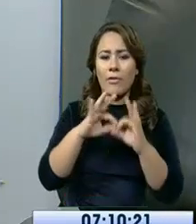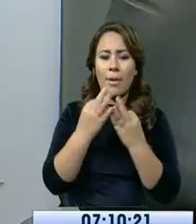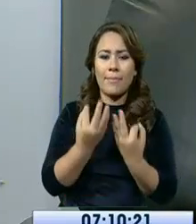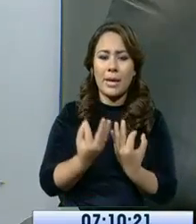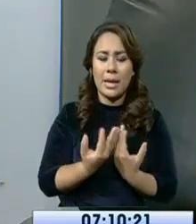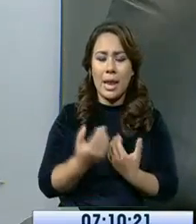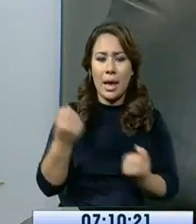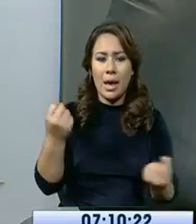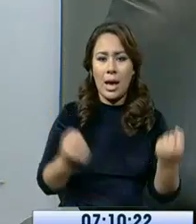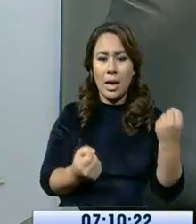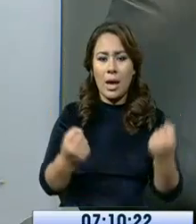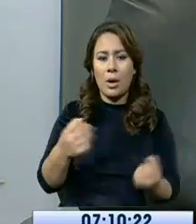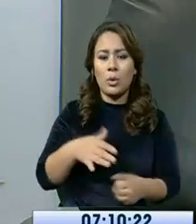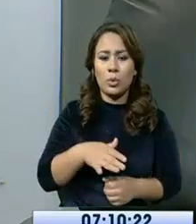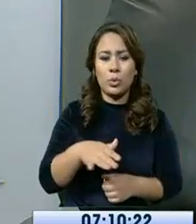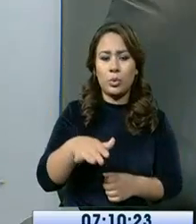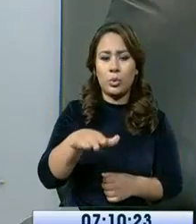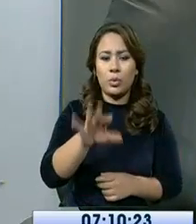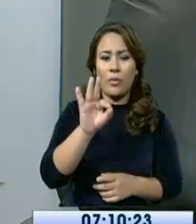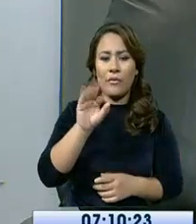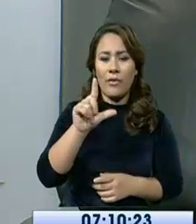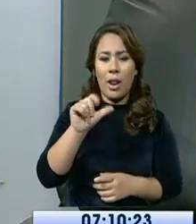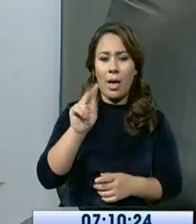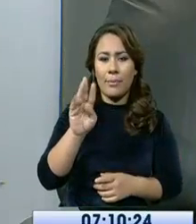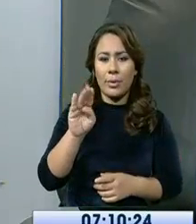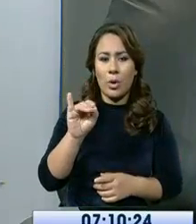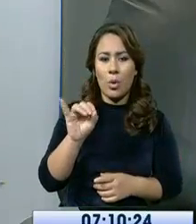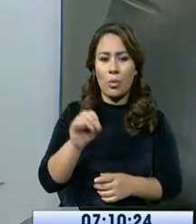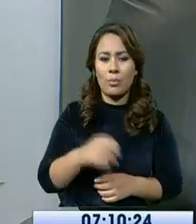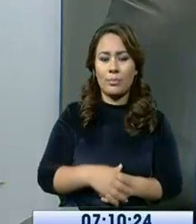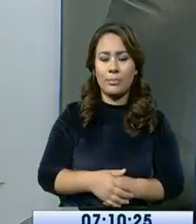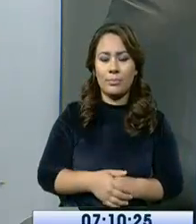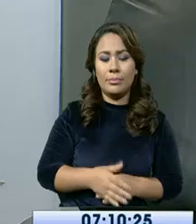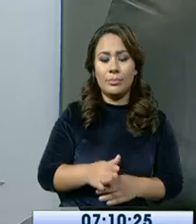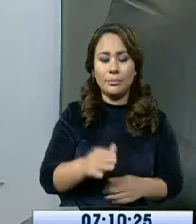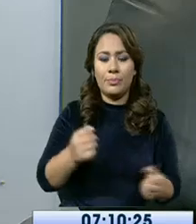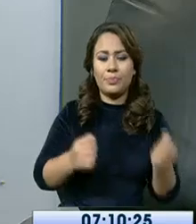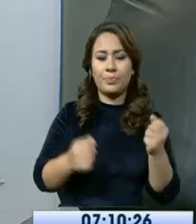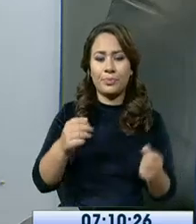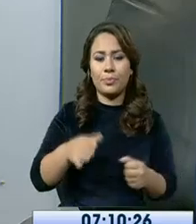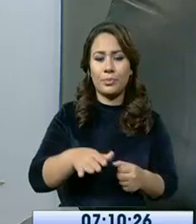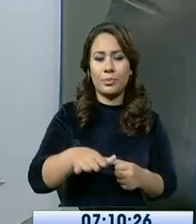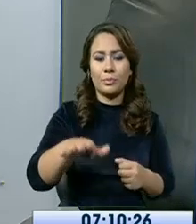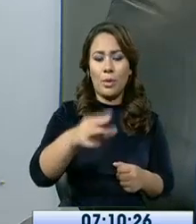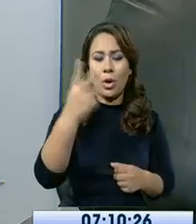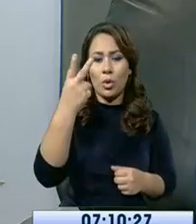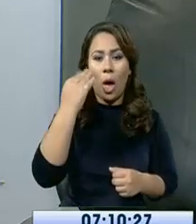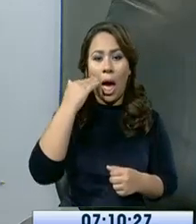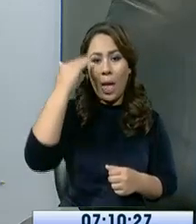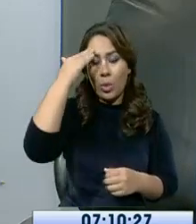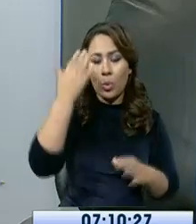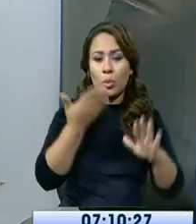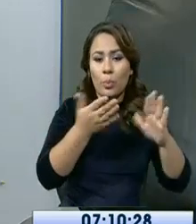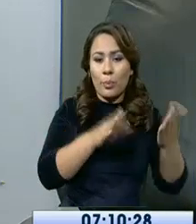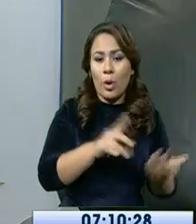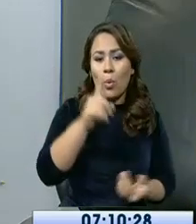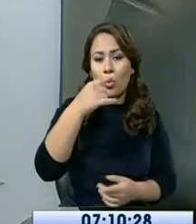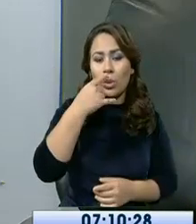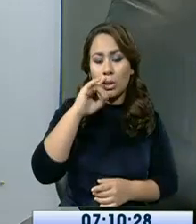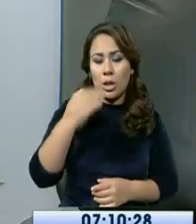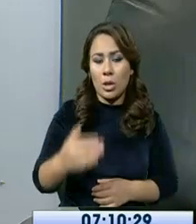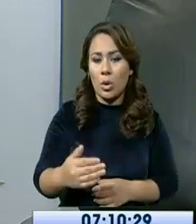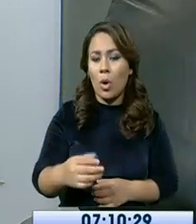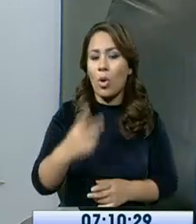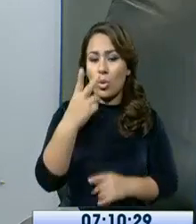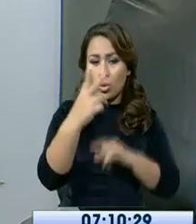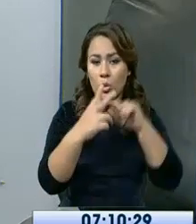una camioneta por la vía Flavio Alfaro El Carmen. Producto del ataque, 2 adultos y un niño fallecieron y otras